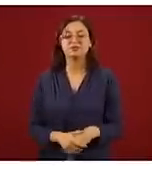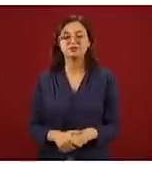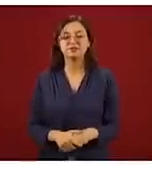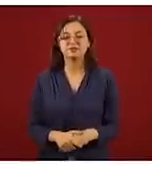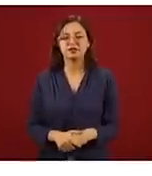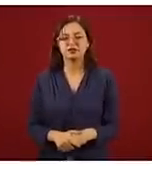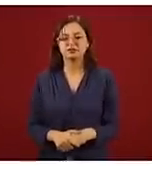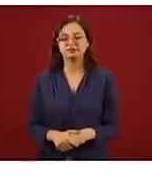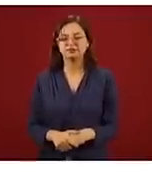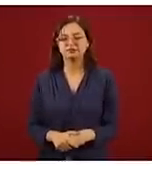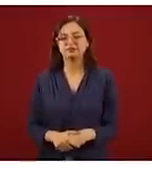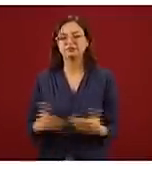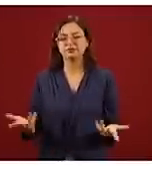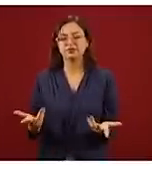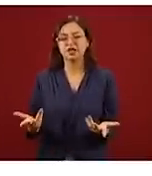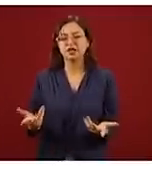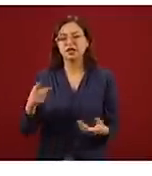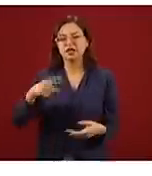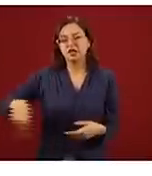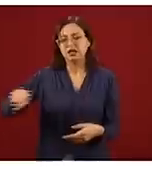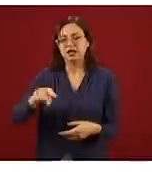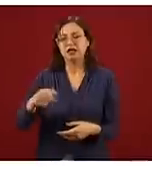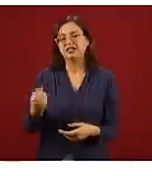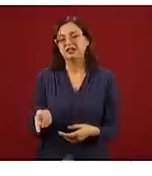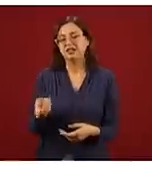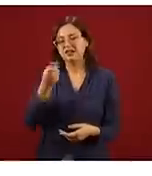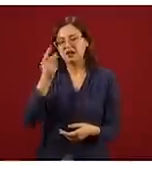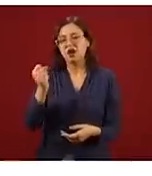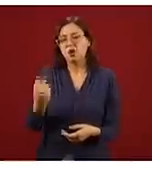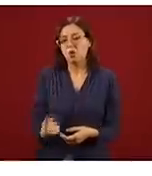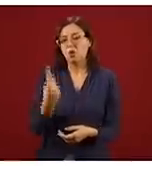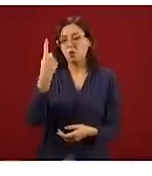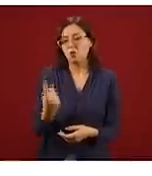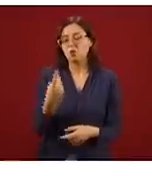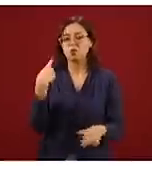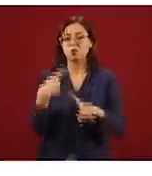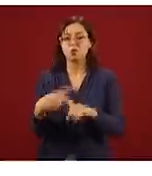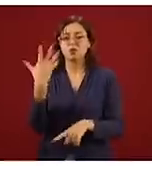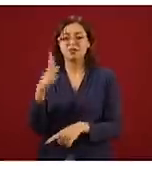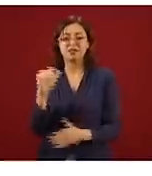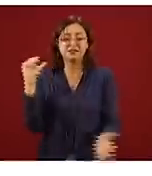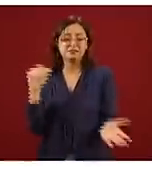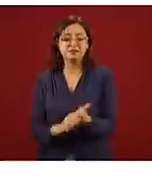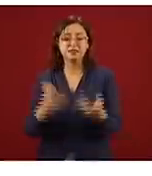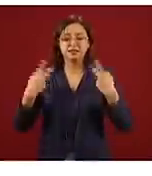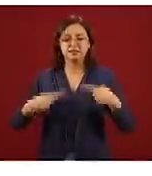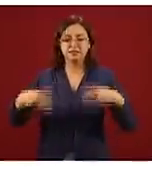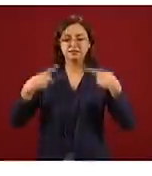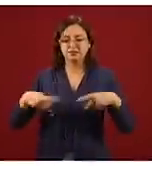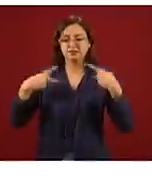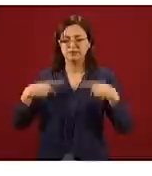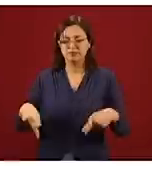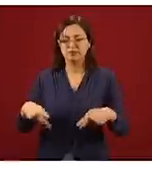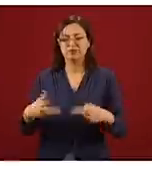Odontólogos y odontólogas tenemos uno por cada 10,000 habitantes, lo cual habla de una importantísima insuficiencia